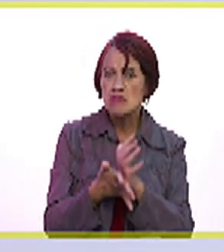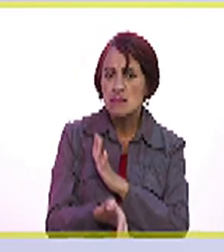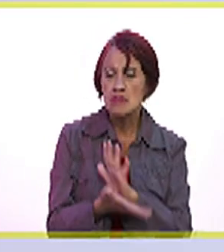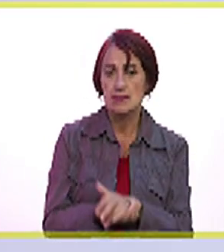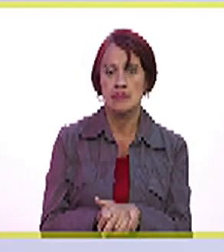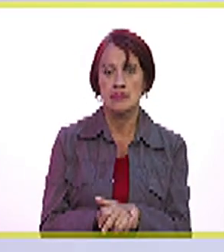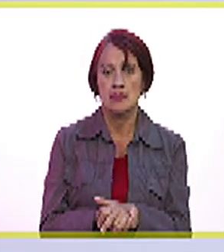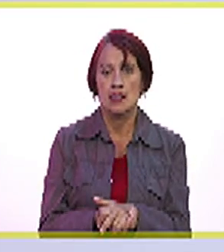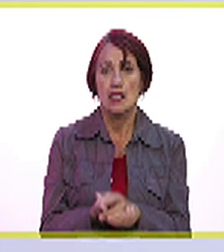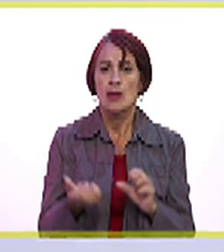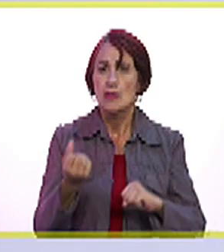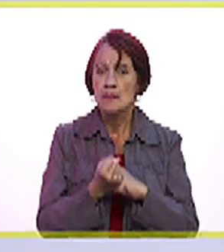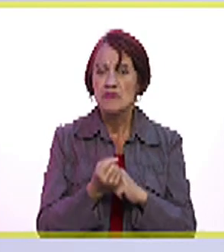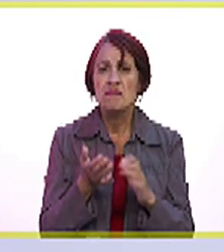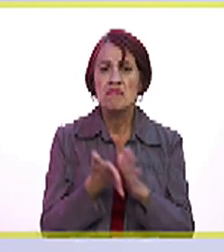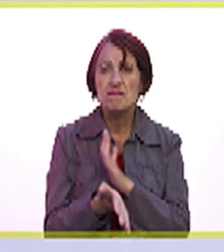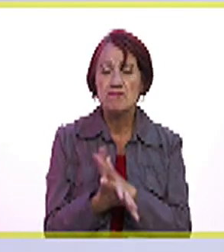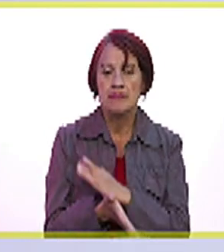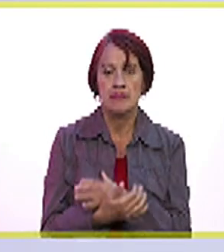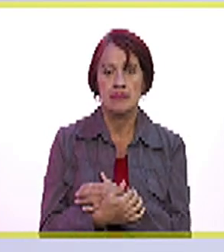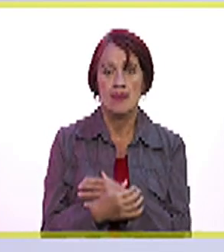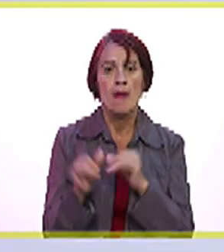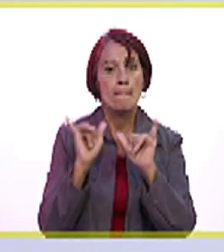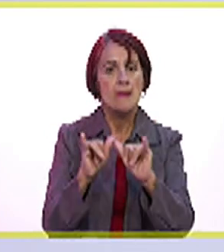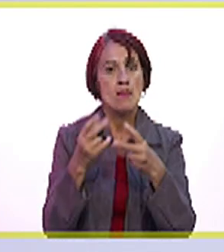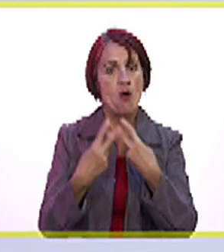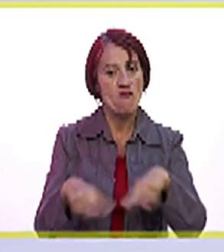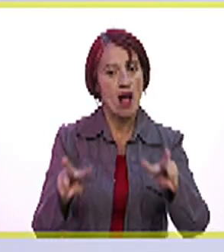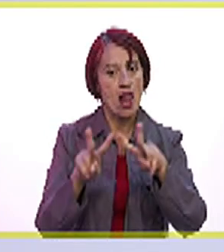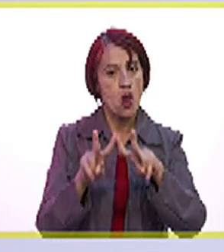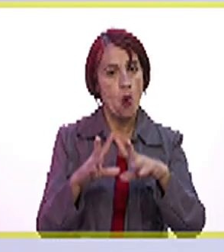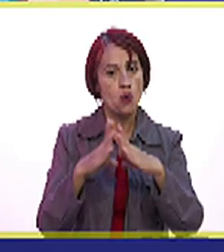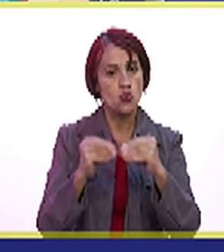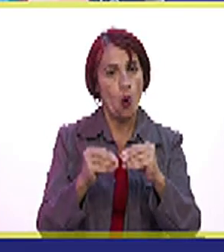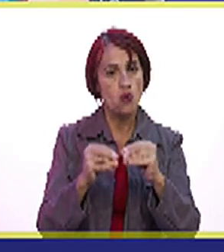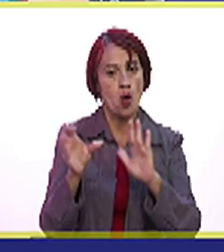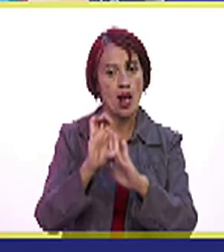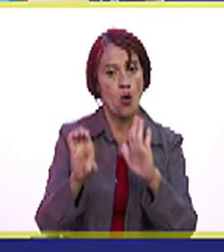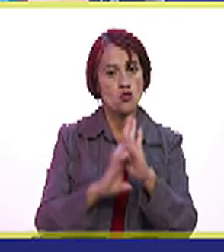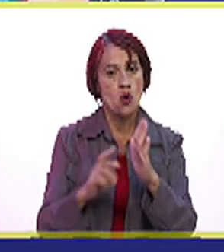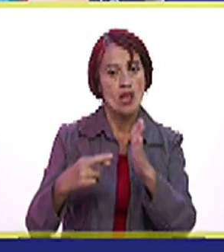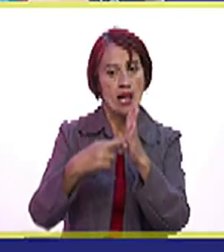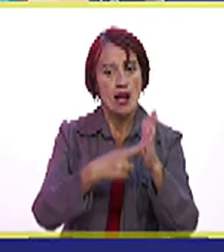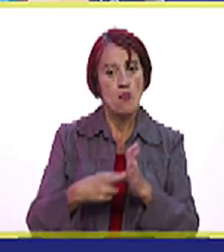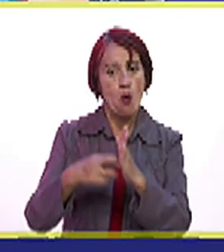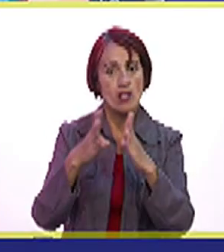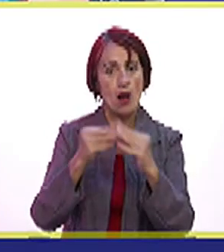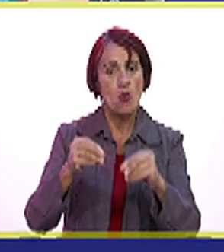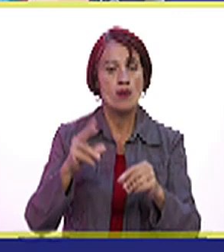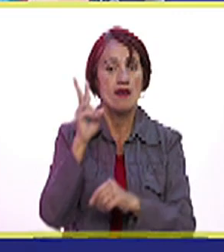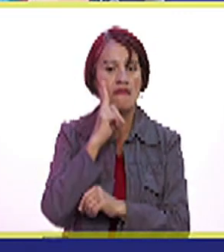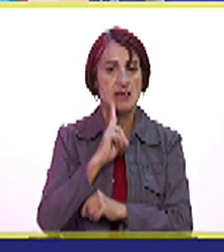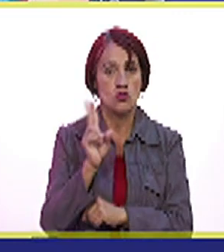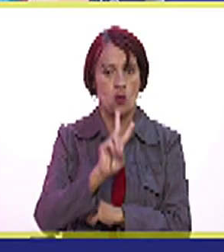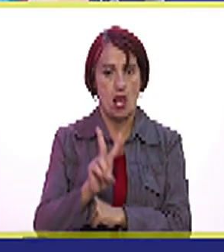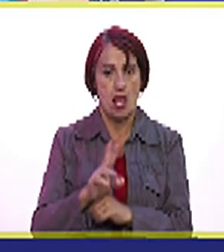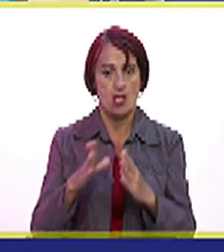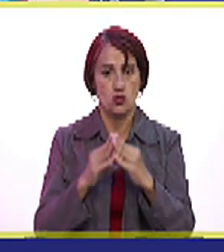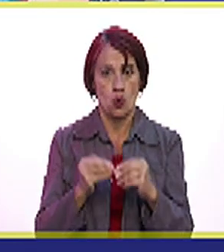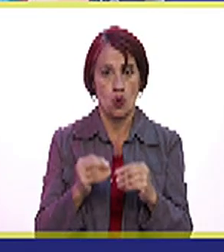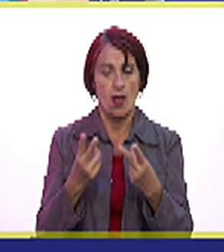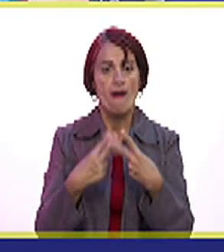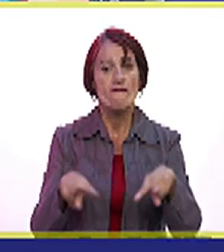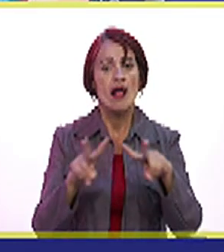qué se sustenta la ley? Pues en los mismos valores que se sustenta la Constitución de la República Bolivariana de Venezuela, en los valores